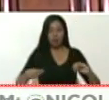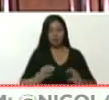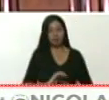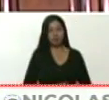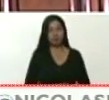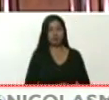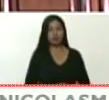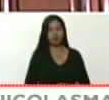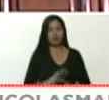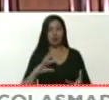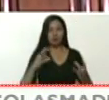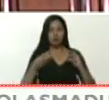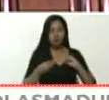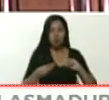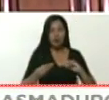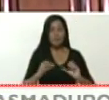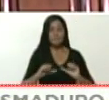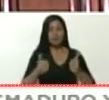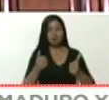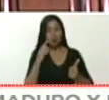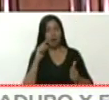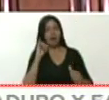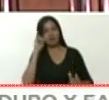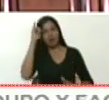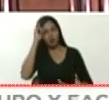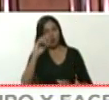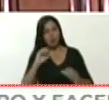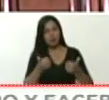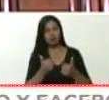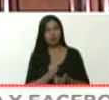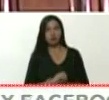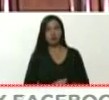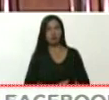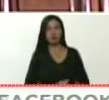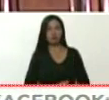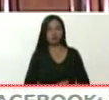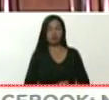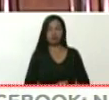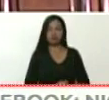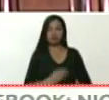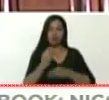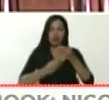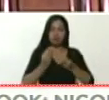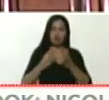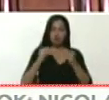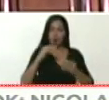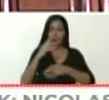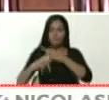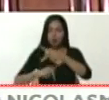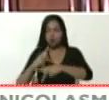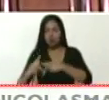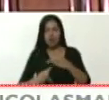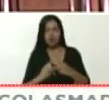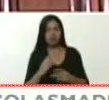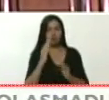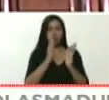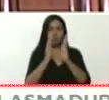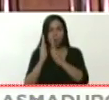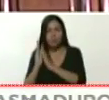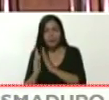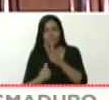los Comités Locales de Abastecimiento y Producción, para optimizar todo el proceso de producción y